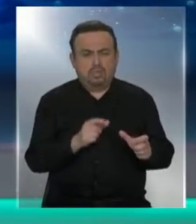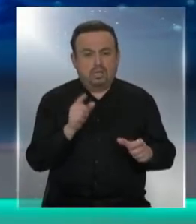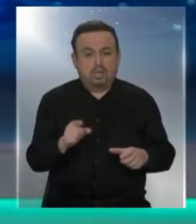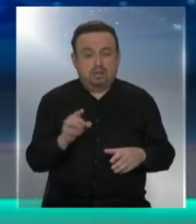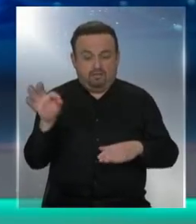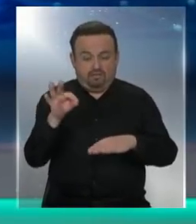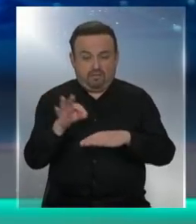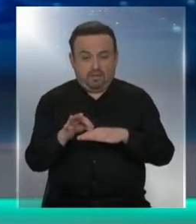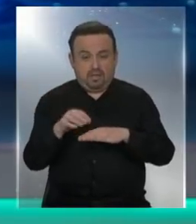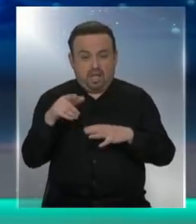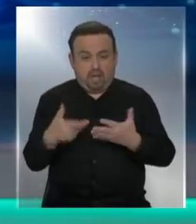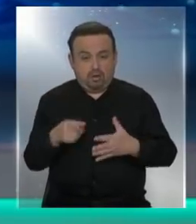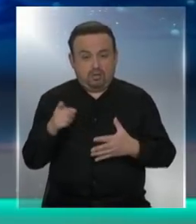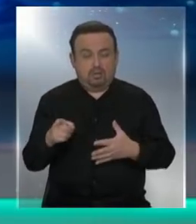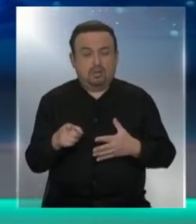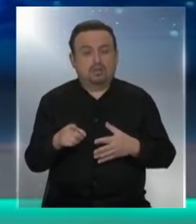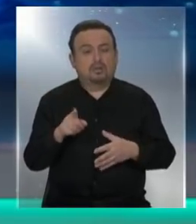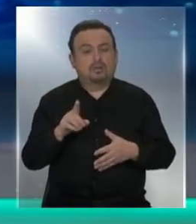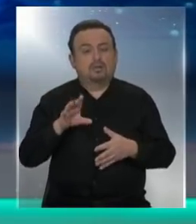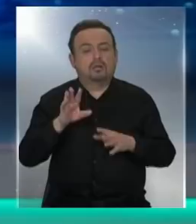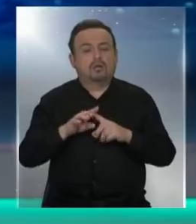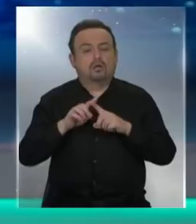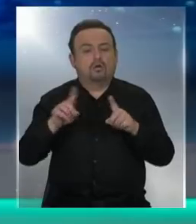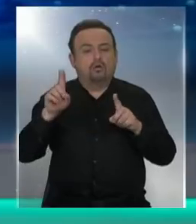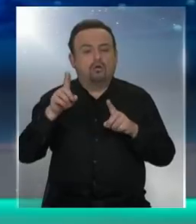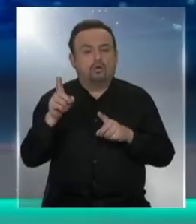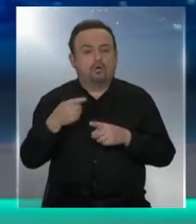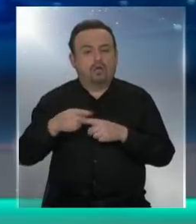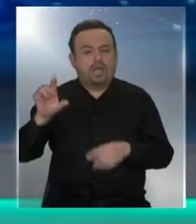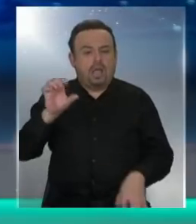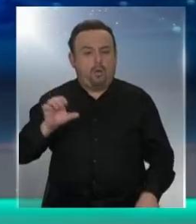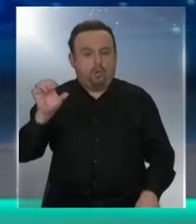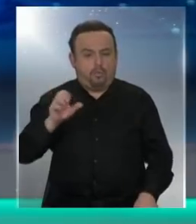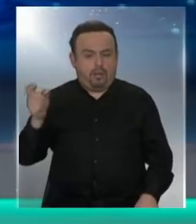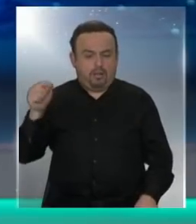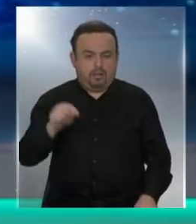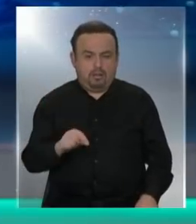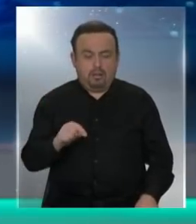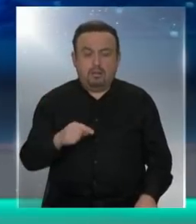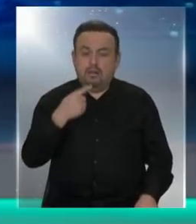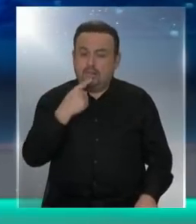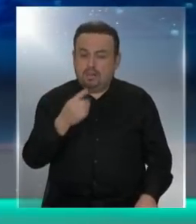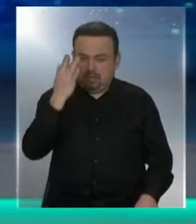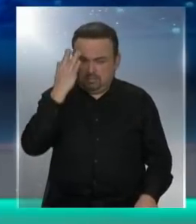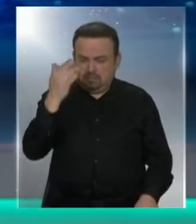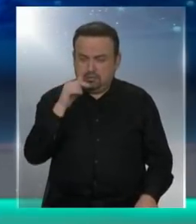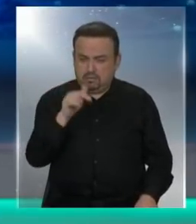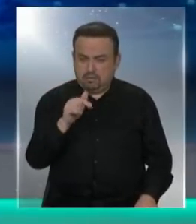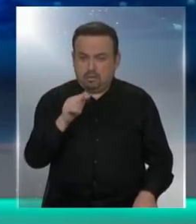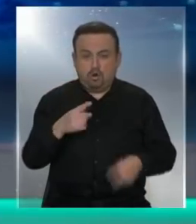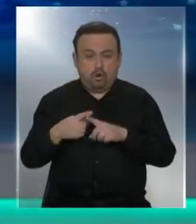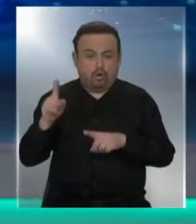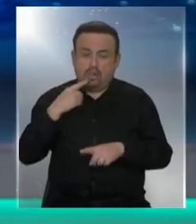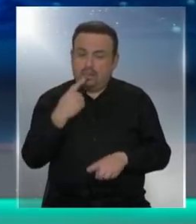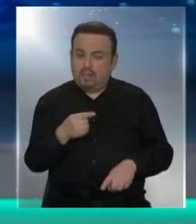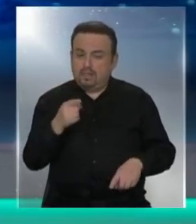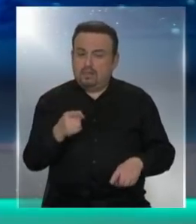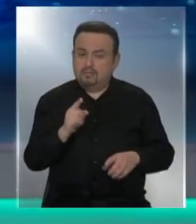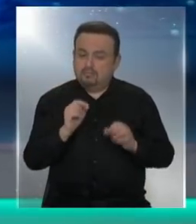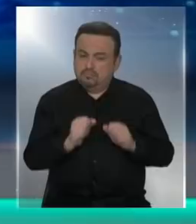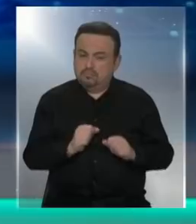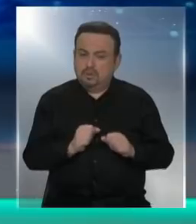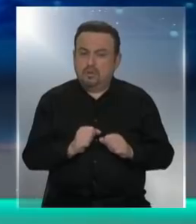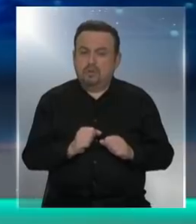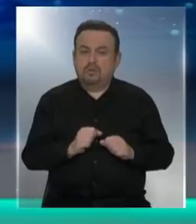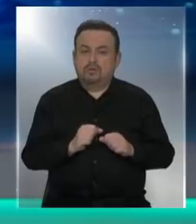del virus presente en la capital de ese país provino en realidad desde Europa. Pero muchos científicos fuera de esa nación temen que se trate en